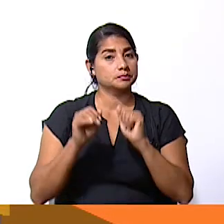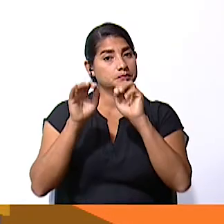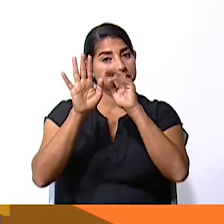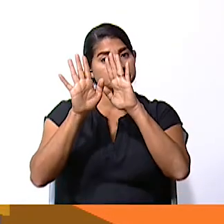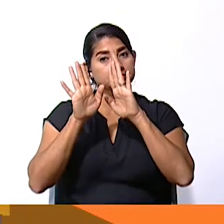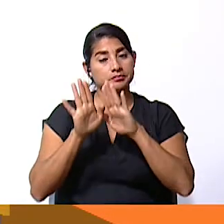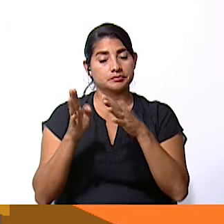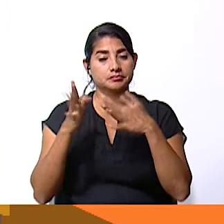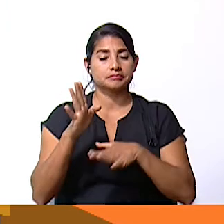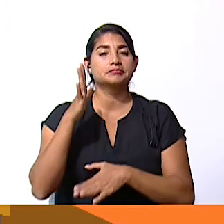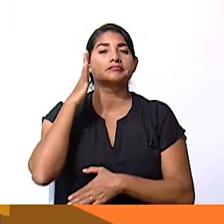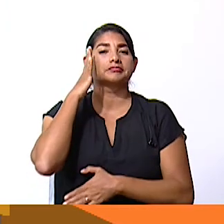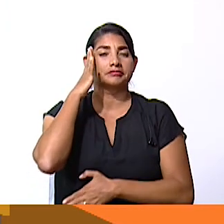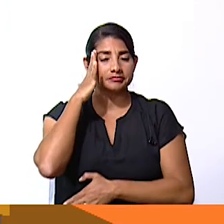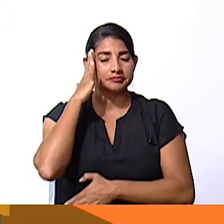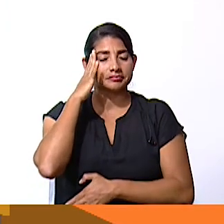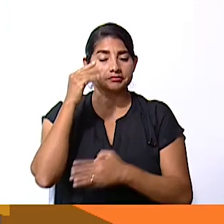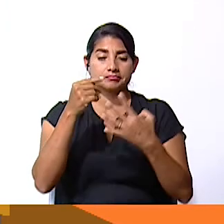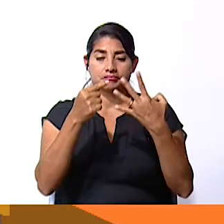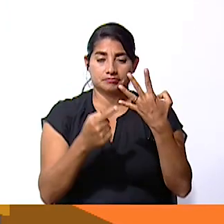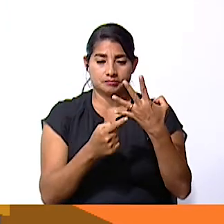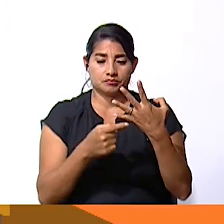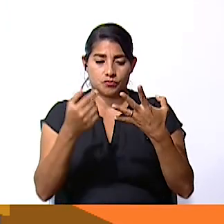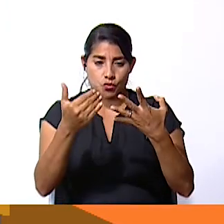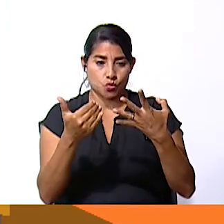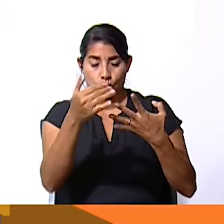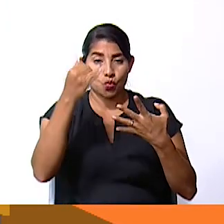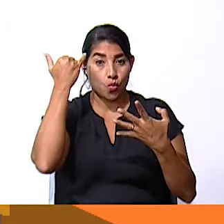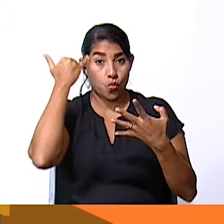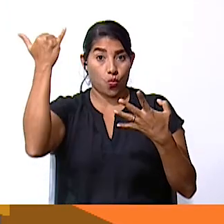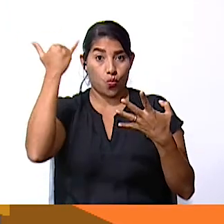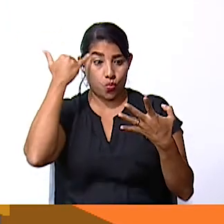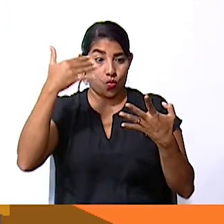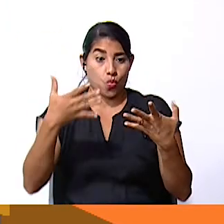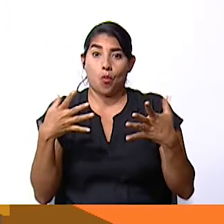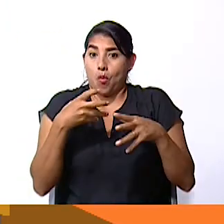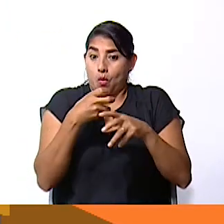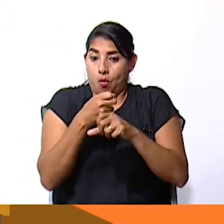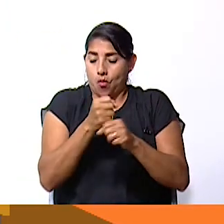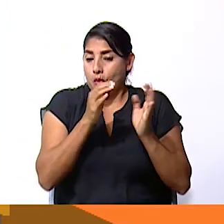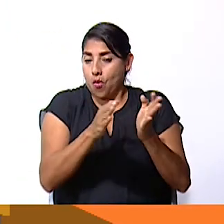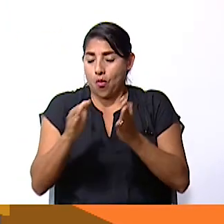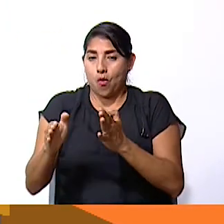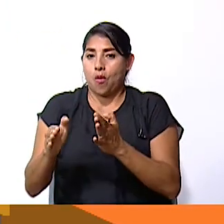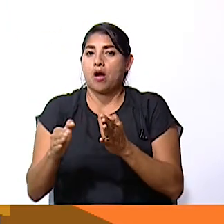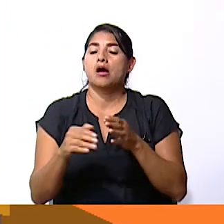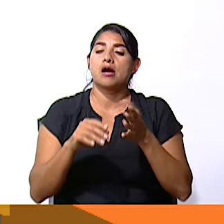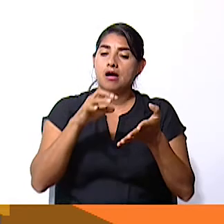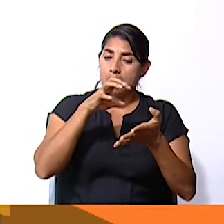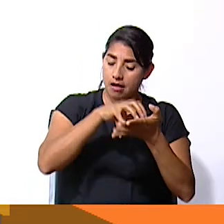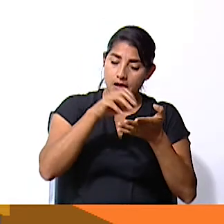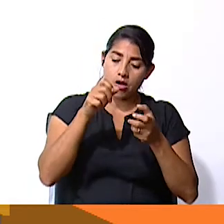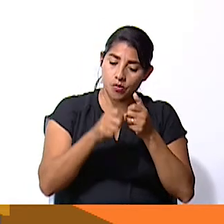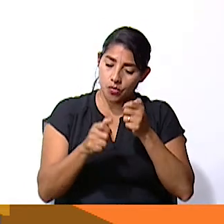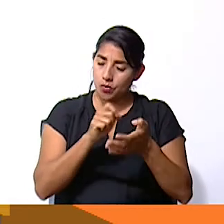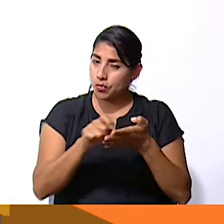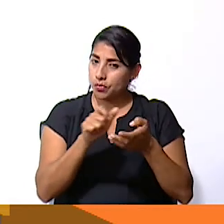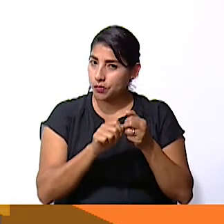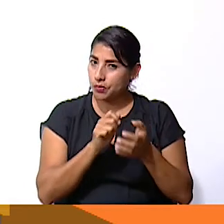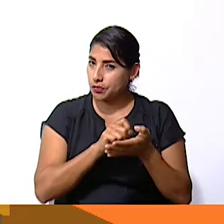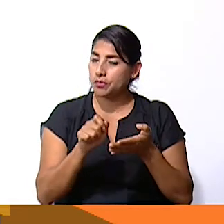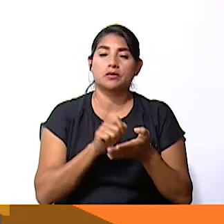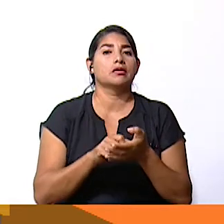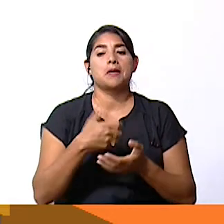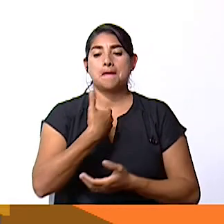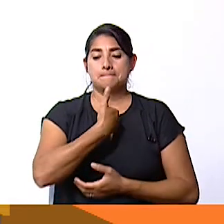Excelente, ya tenemos muchos insumos el día de hoy para poder elaborar un texto descriptivo. La propuesta es que sea